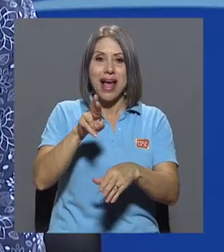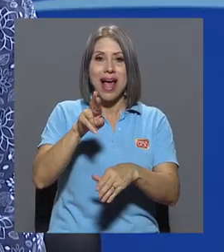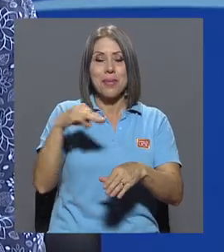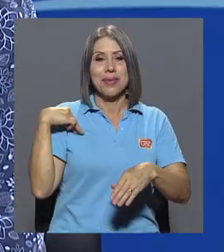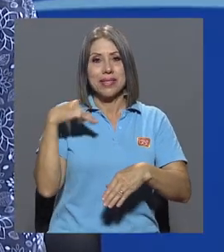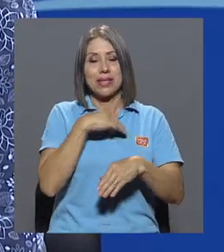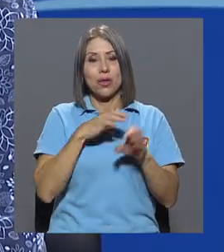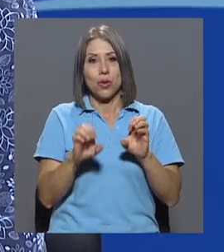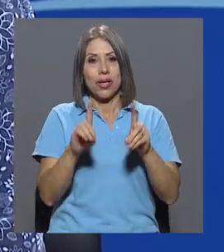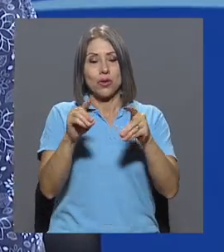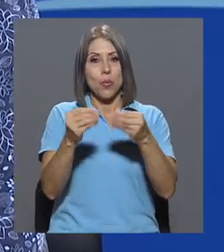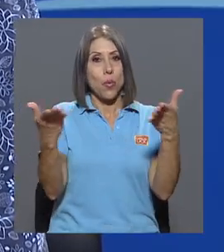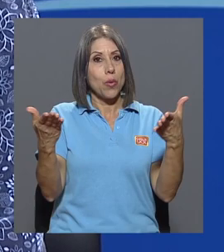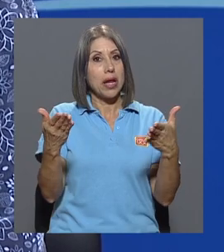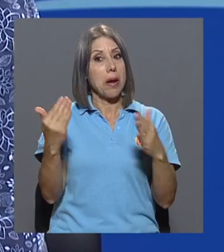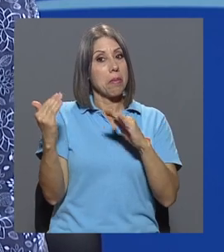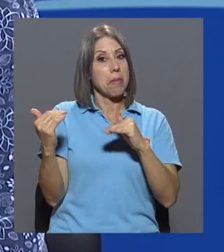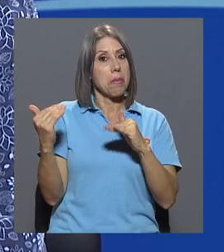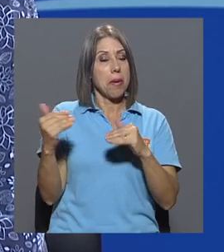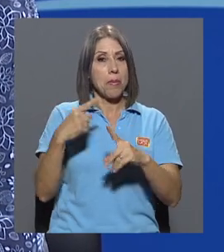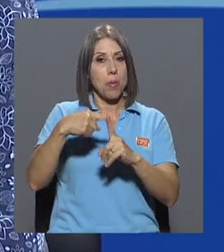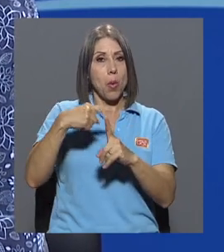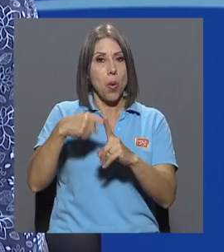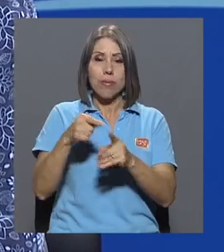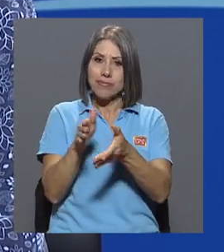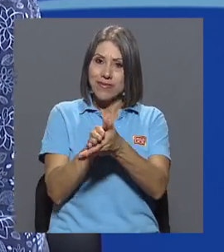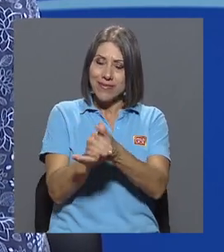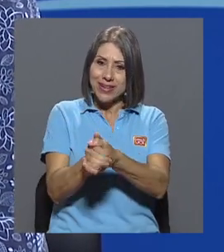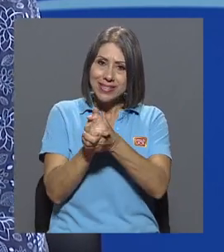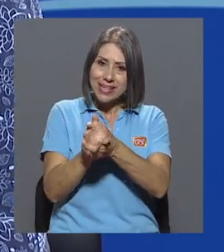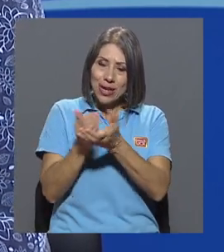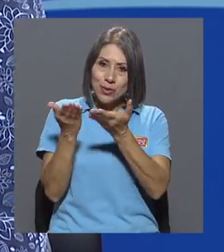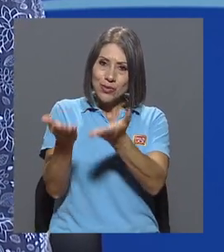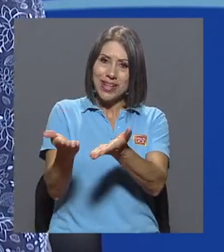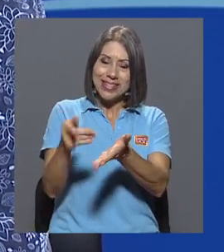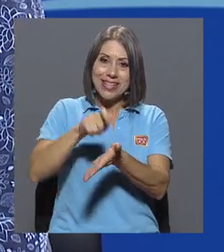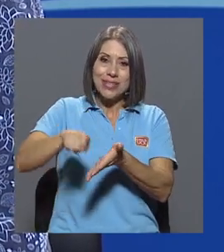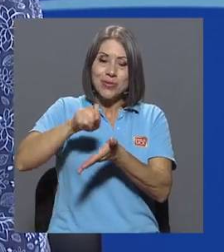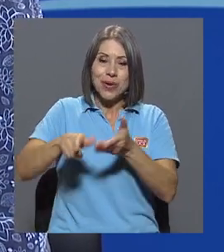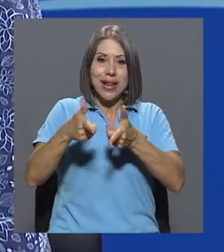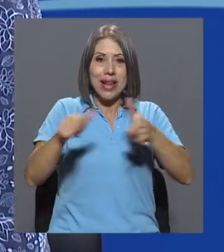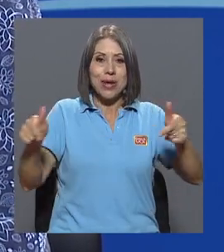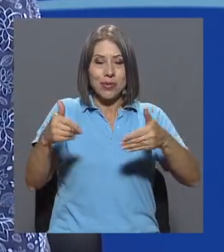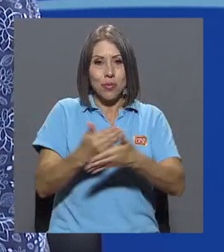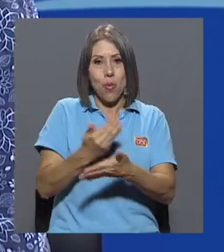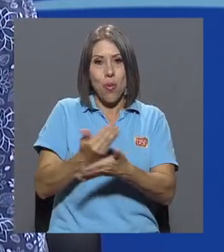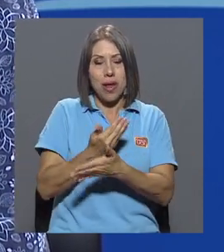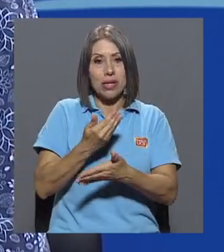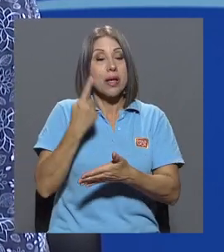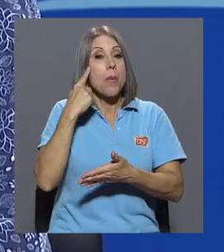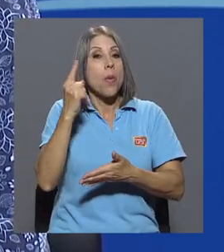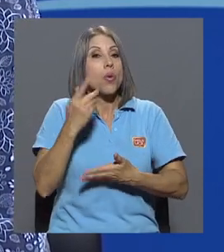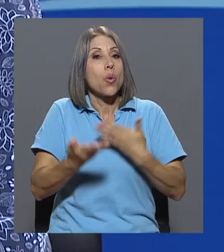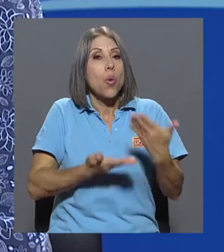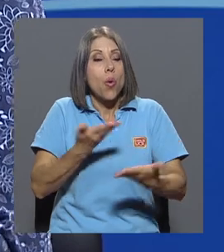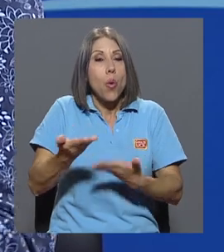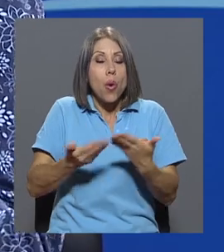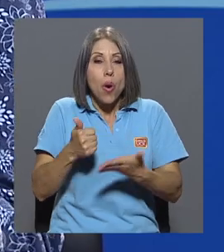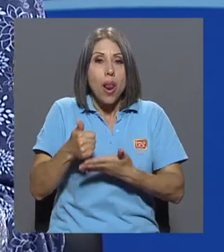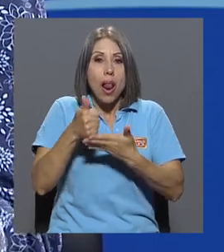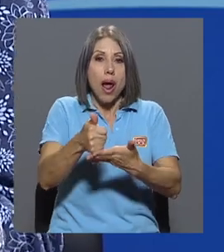positivas y felicitarlos a ustedes por como escuela de lenguas modernas por colaborar y por preocuparse también por